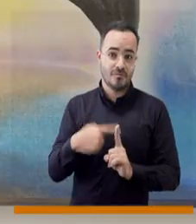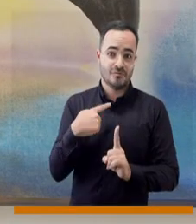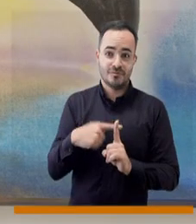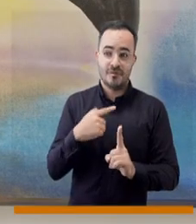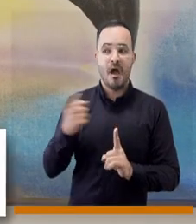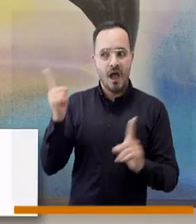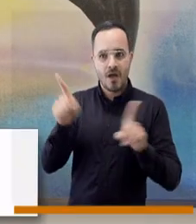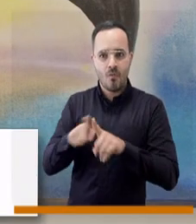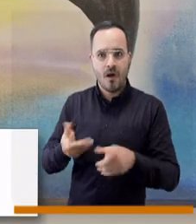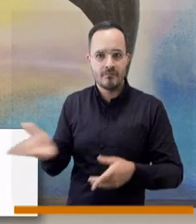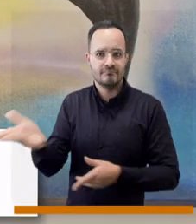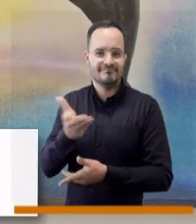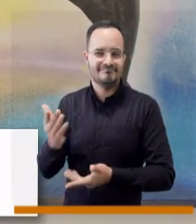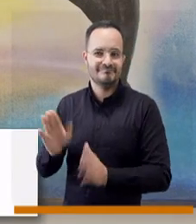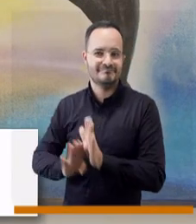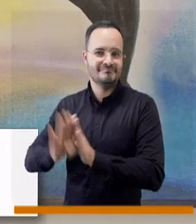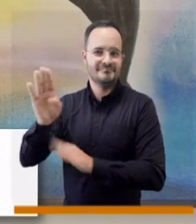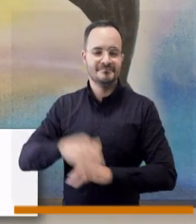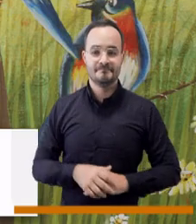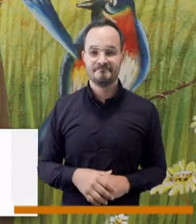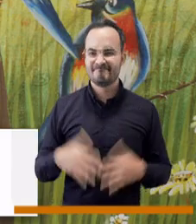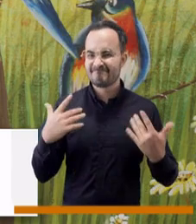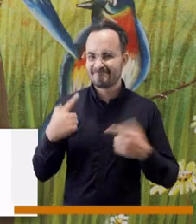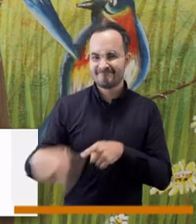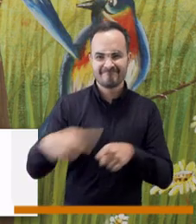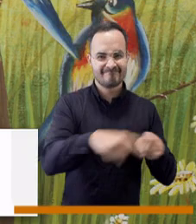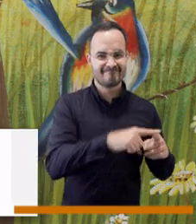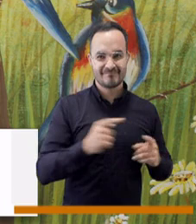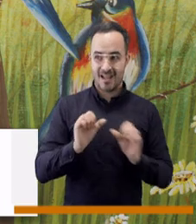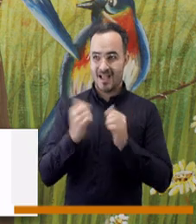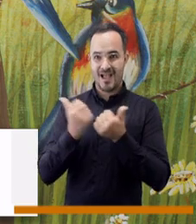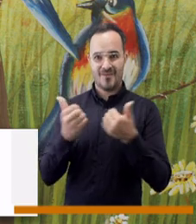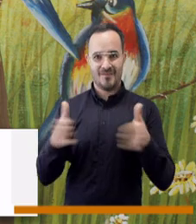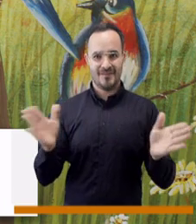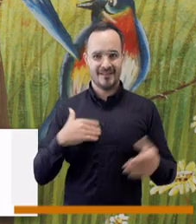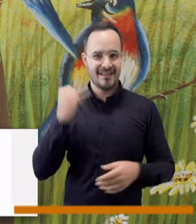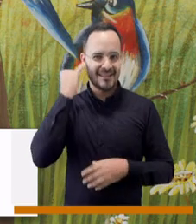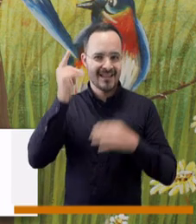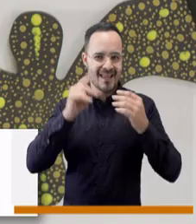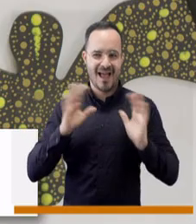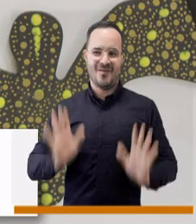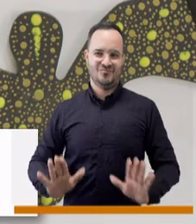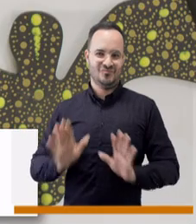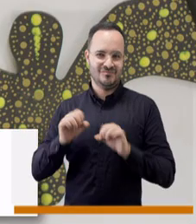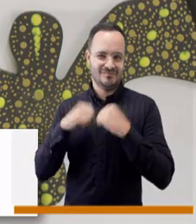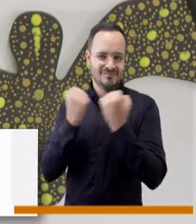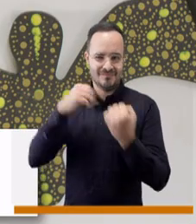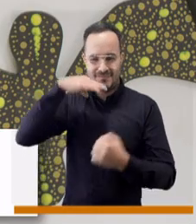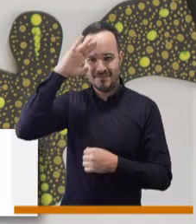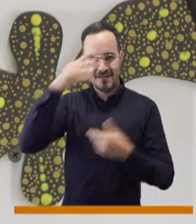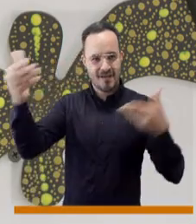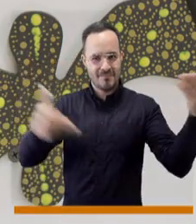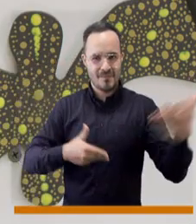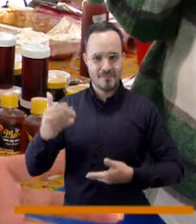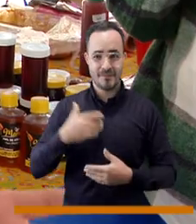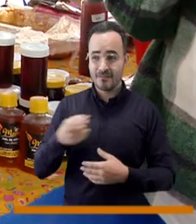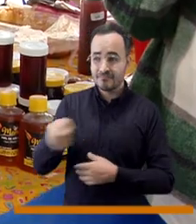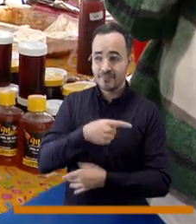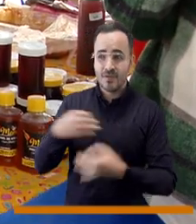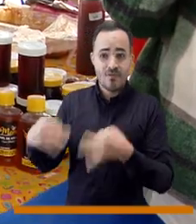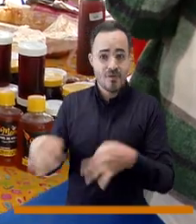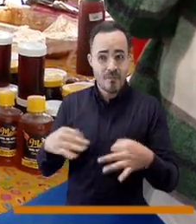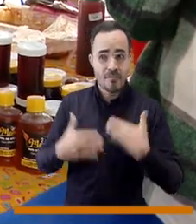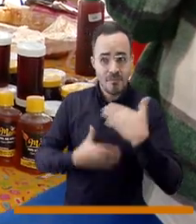este aprendizaje que a mí me ha servido mucho en lo personal. Emprendimientos de todo tipo en esta aula abierta realizada